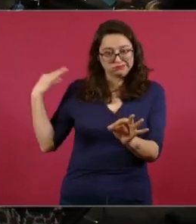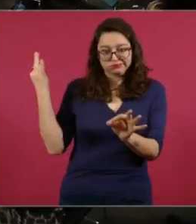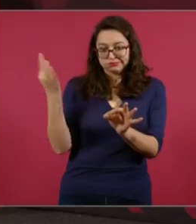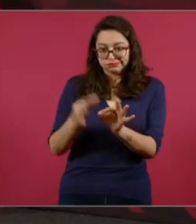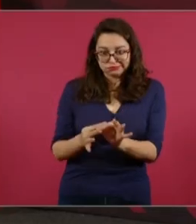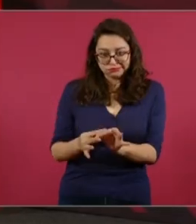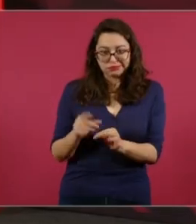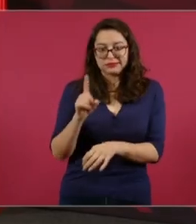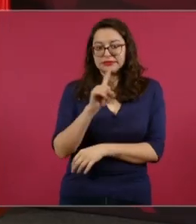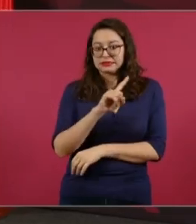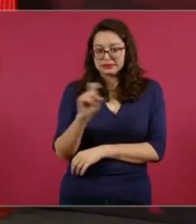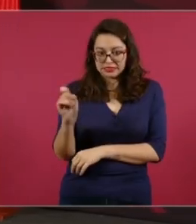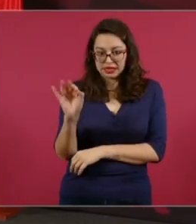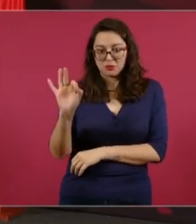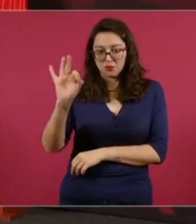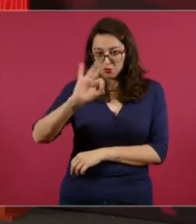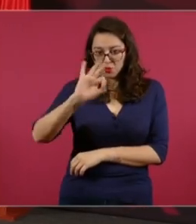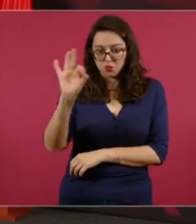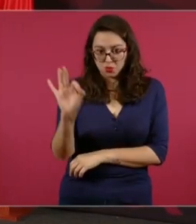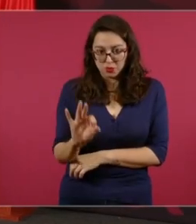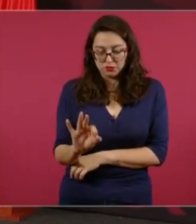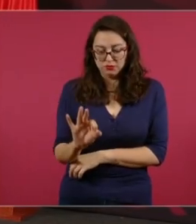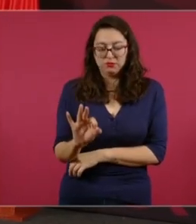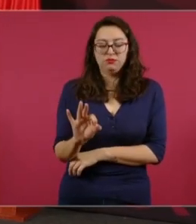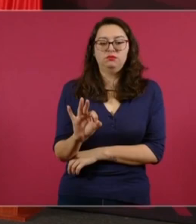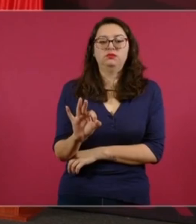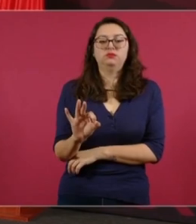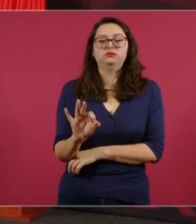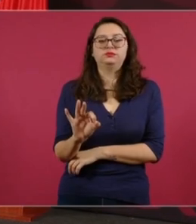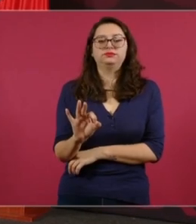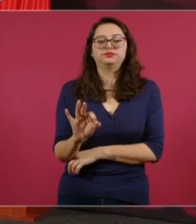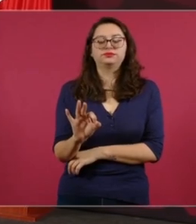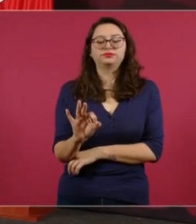para sustituir los puentes antiguos.